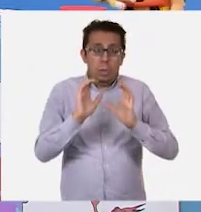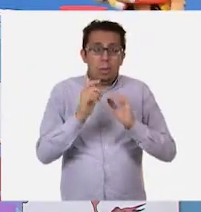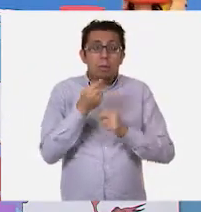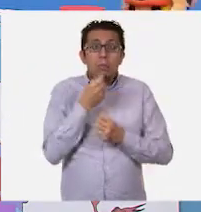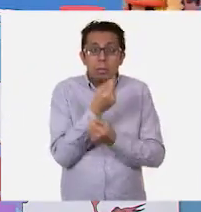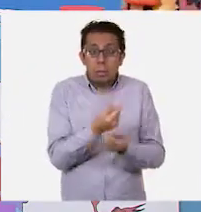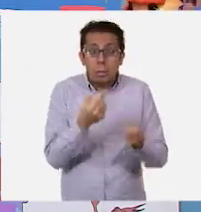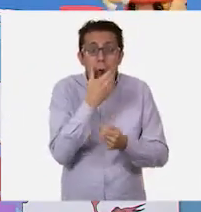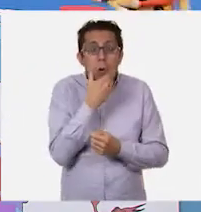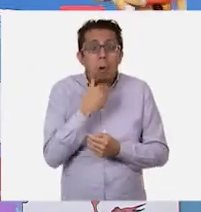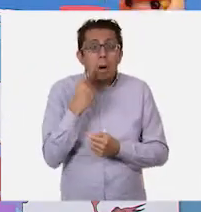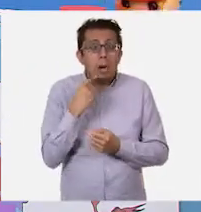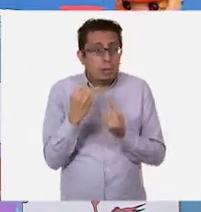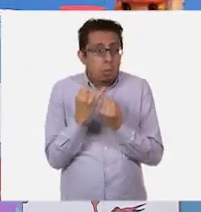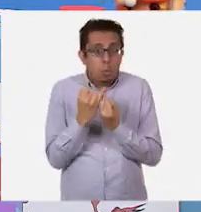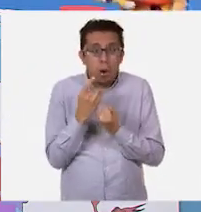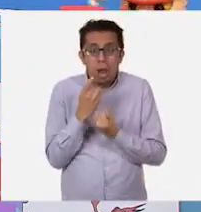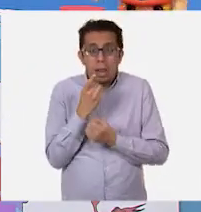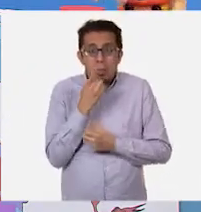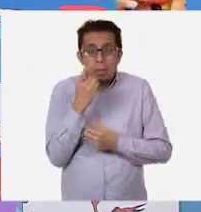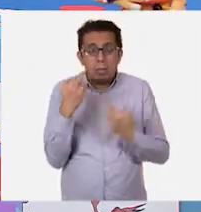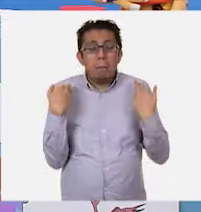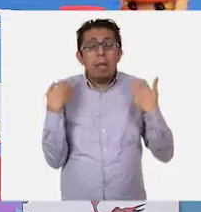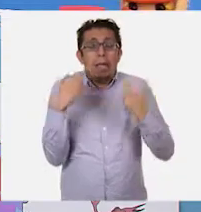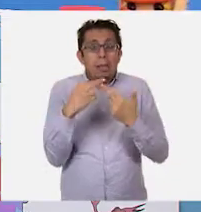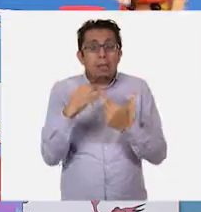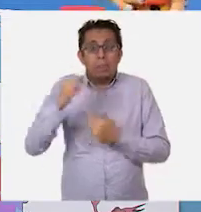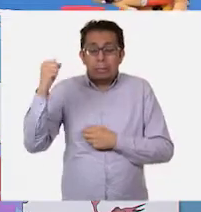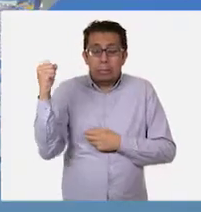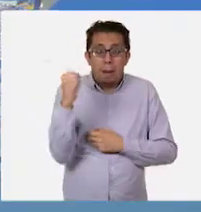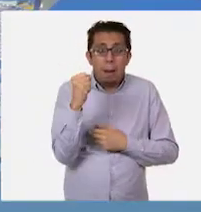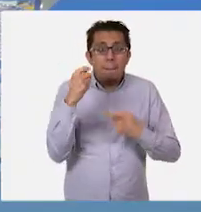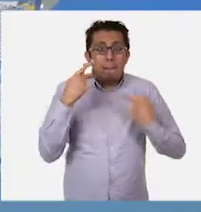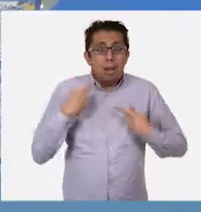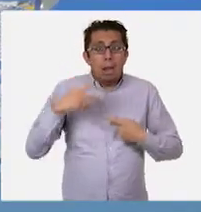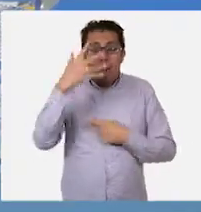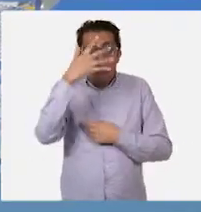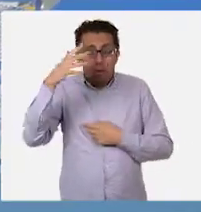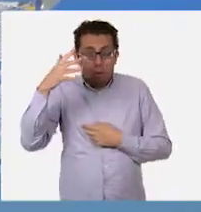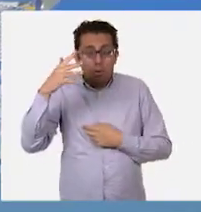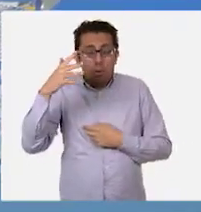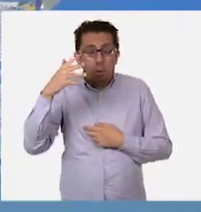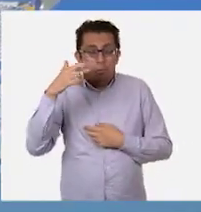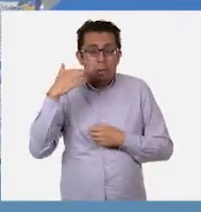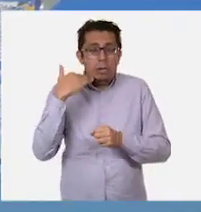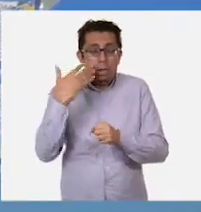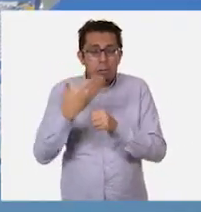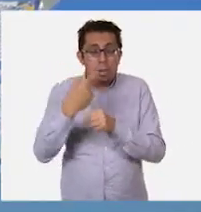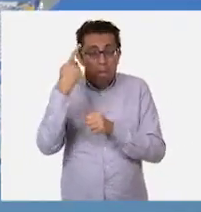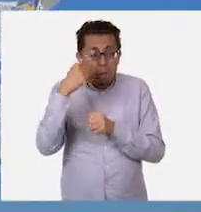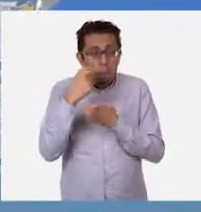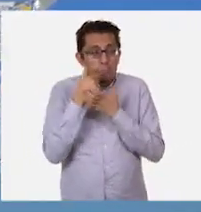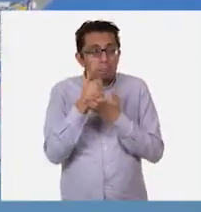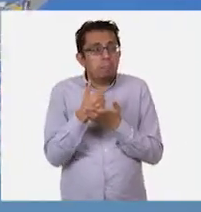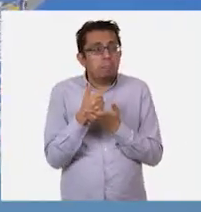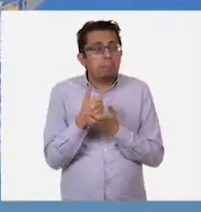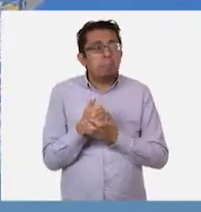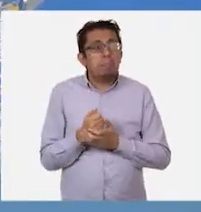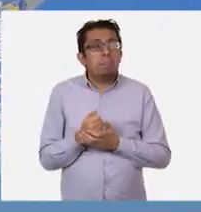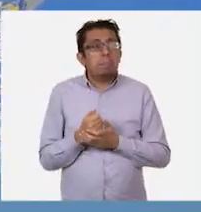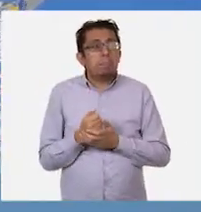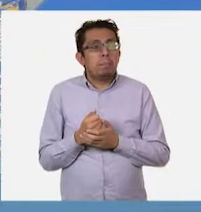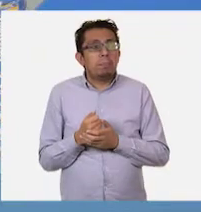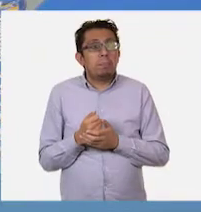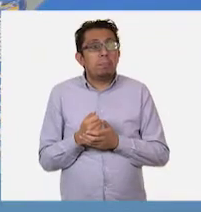niñas y niños, como dijo el maestro, con un adulto responsable que les ayude. Muy bien, miren, lo voy a colocar aquí a ver